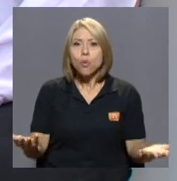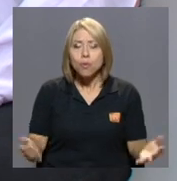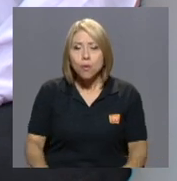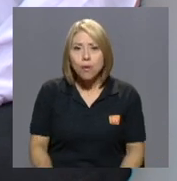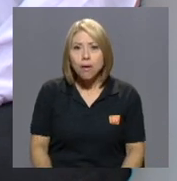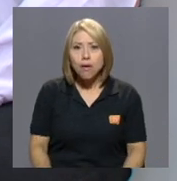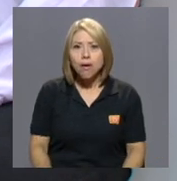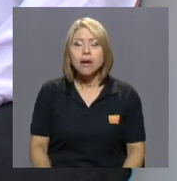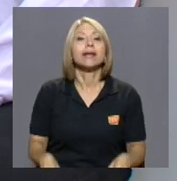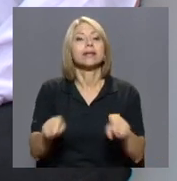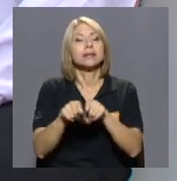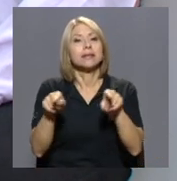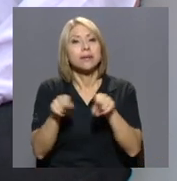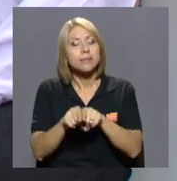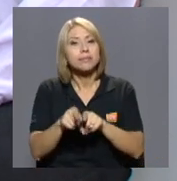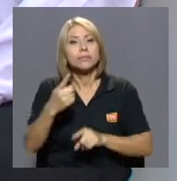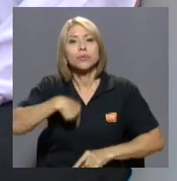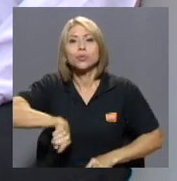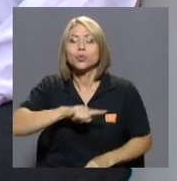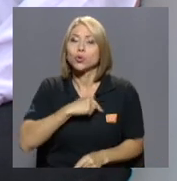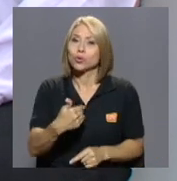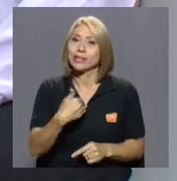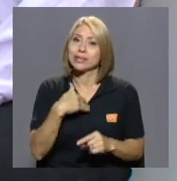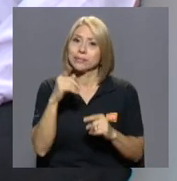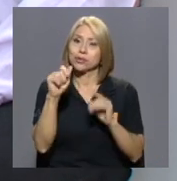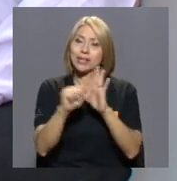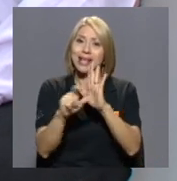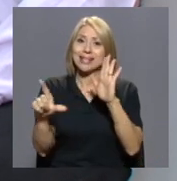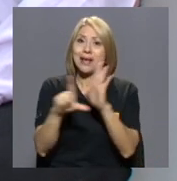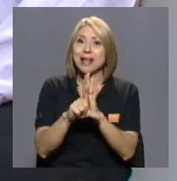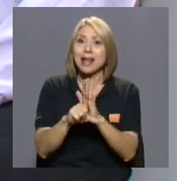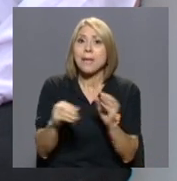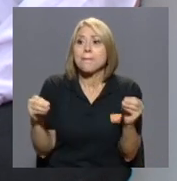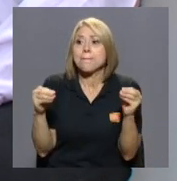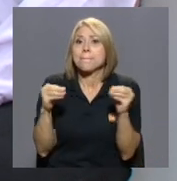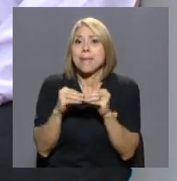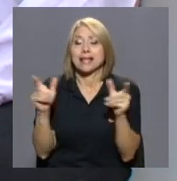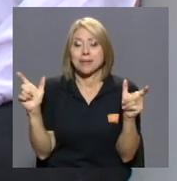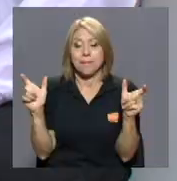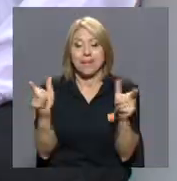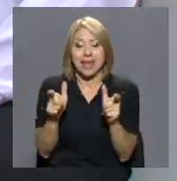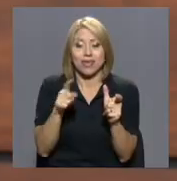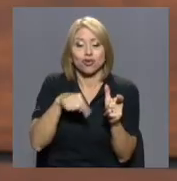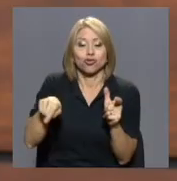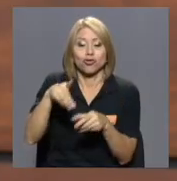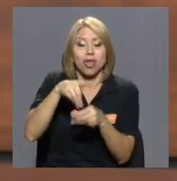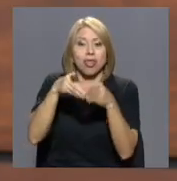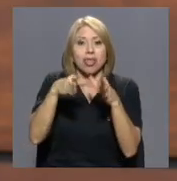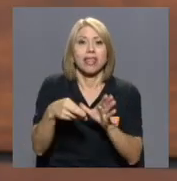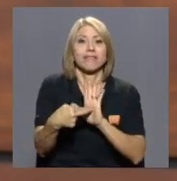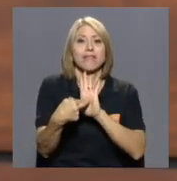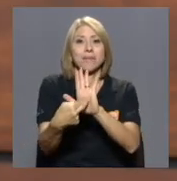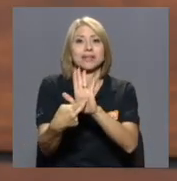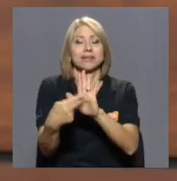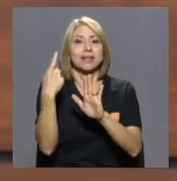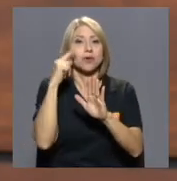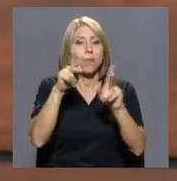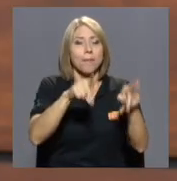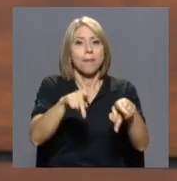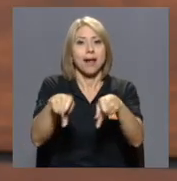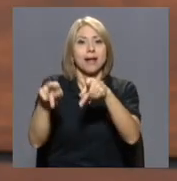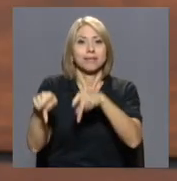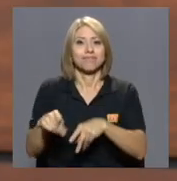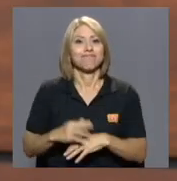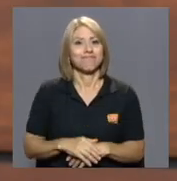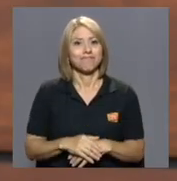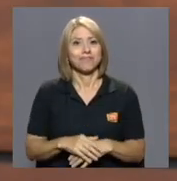por otro lado, tenemos uno de los congresos más pequeños en términos de representación por ciudadanos. Entonces,